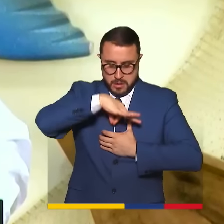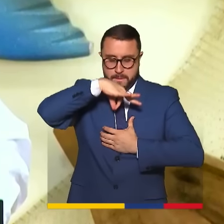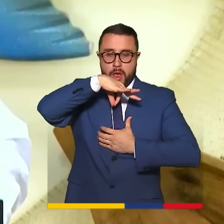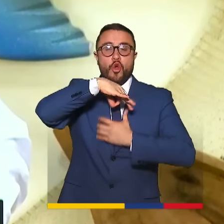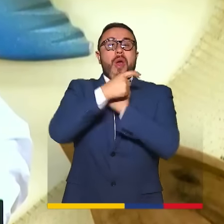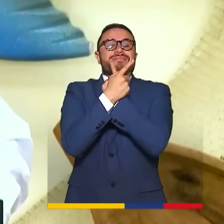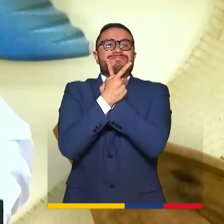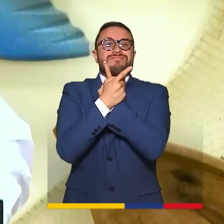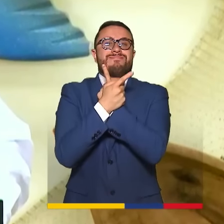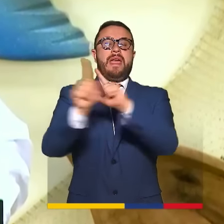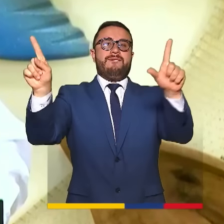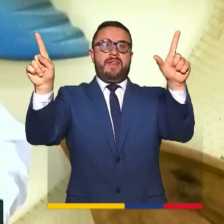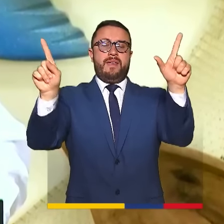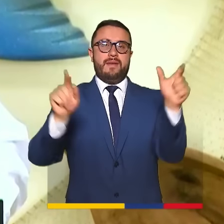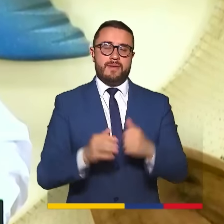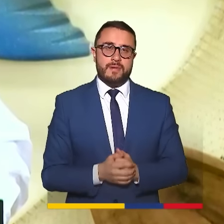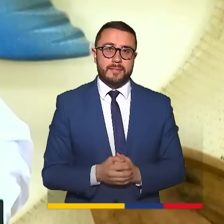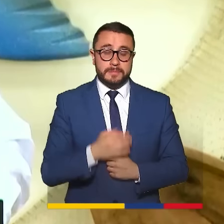Esas esclavitudes de hoy